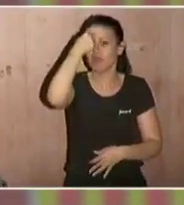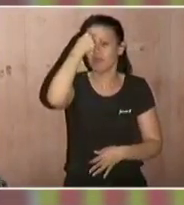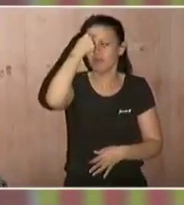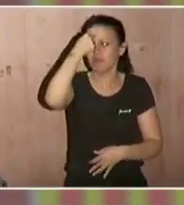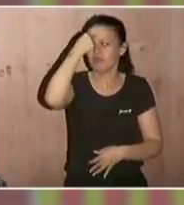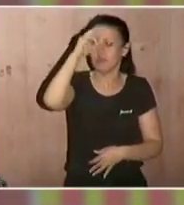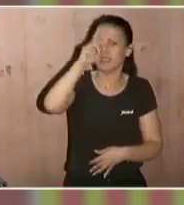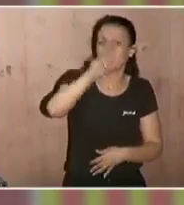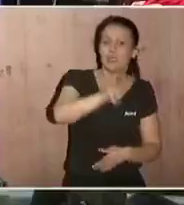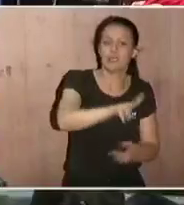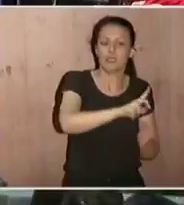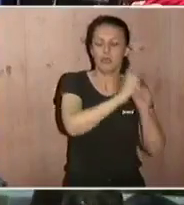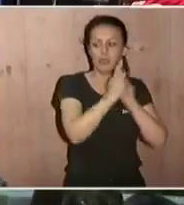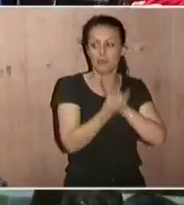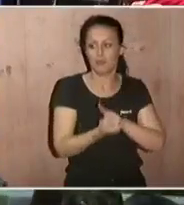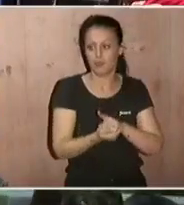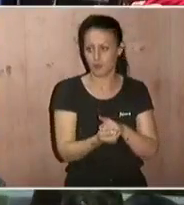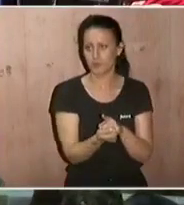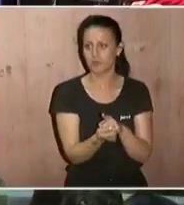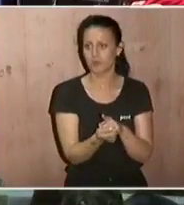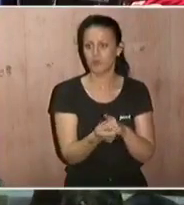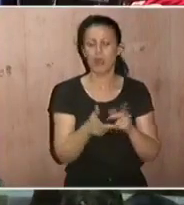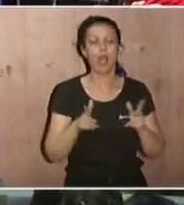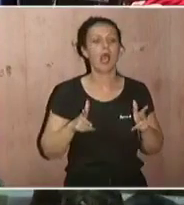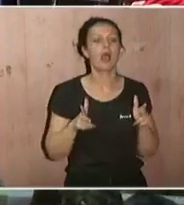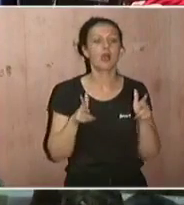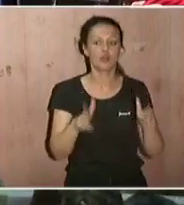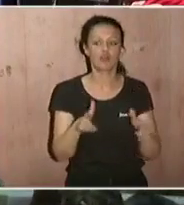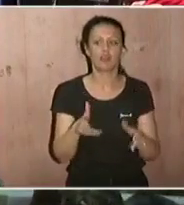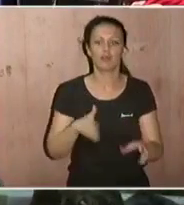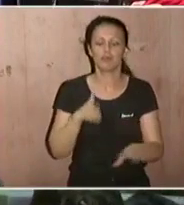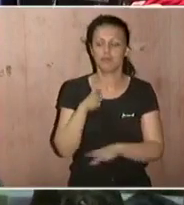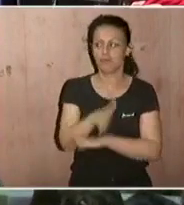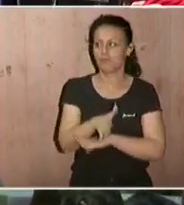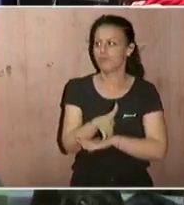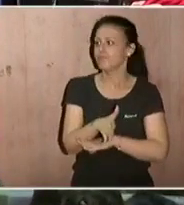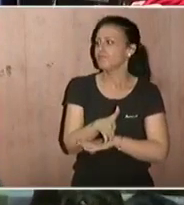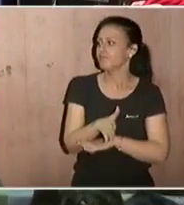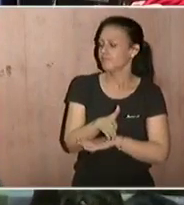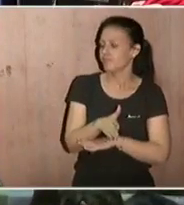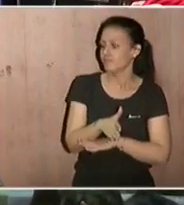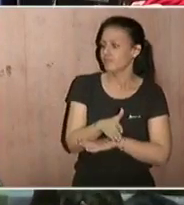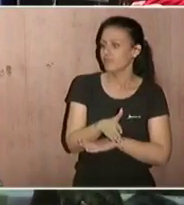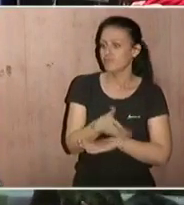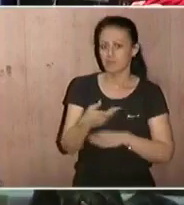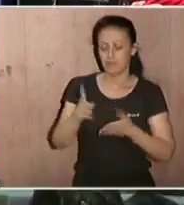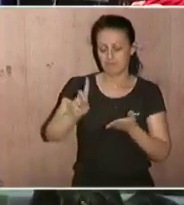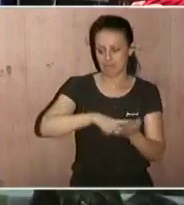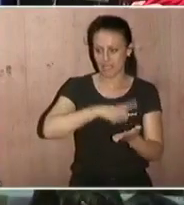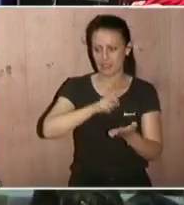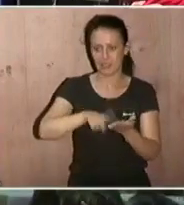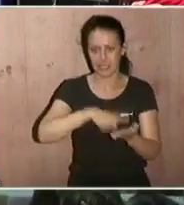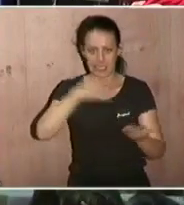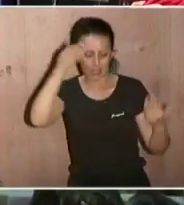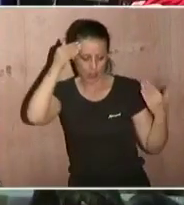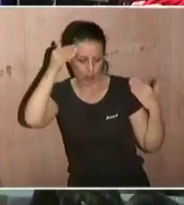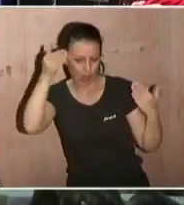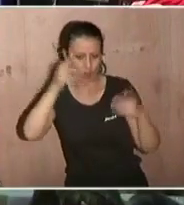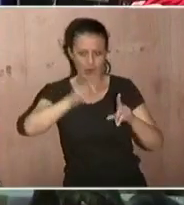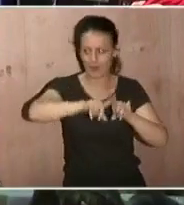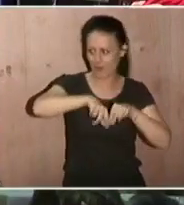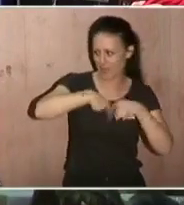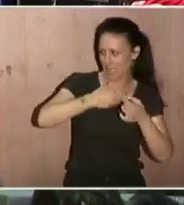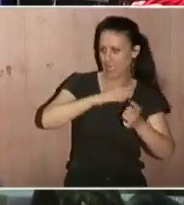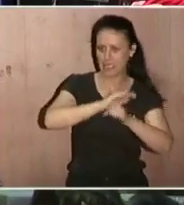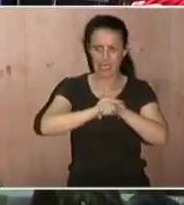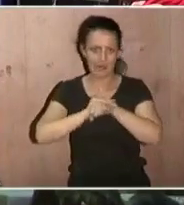había operado. Llegué al hotel, un modesto hotel en el que me alojaba, y tenía multitud de mensajes de enhorabuena, de familiares, amigos